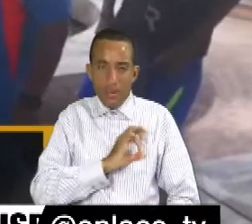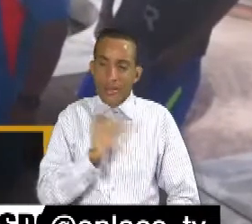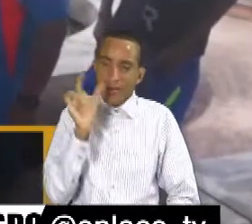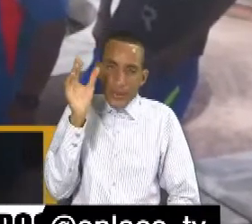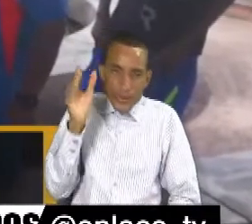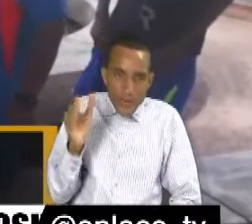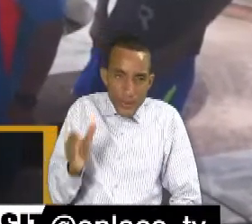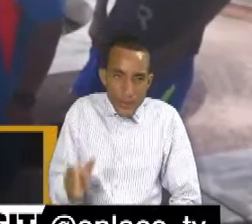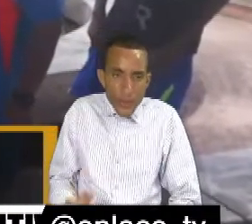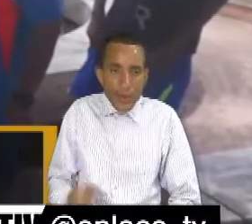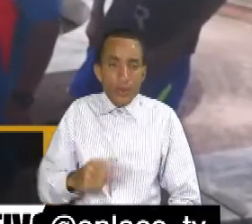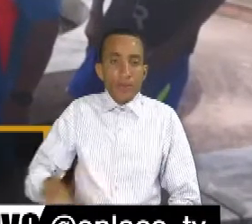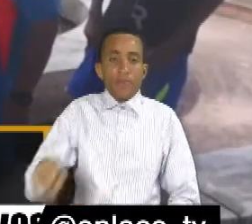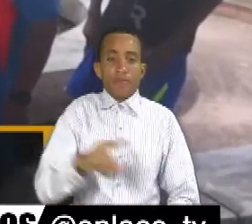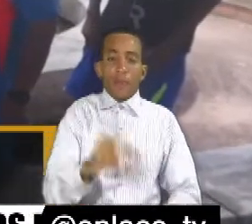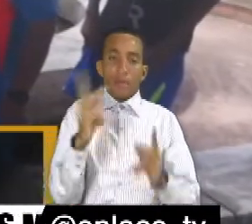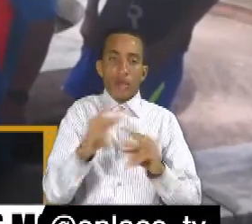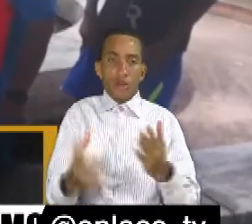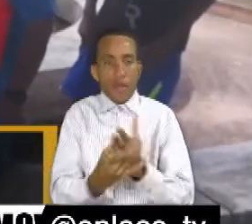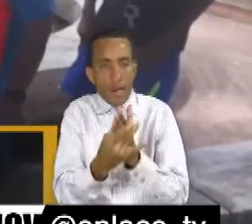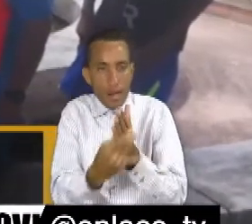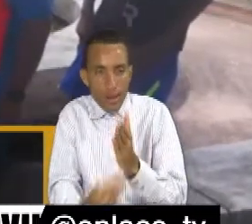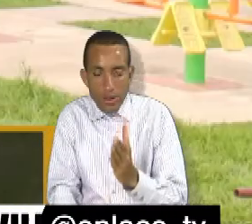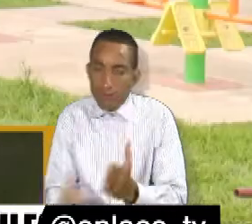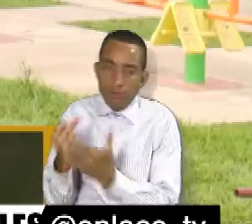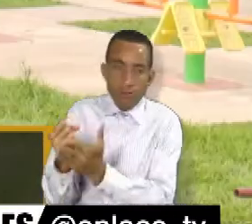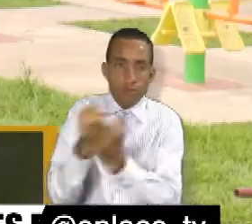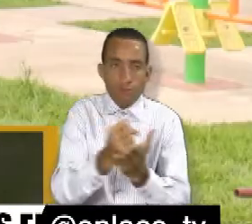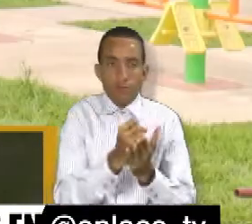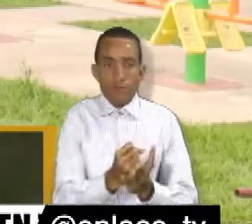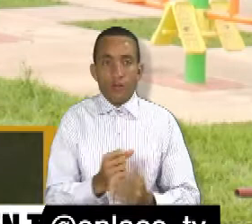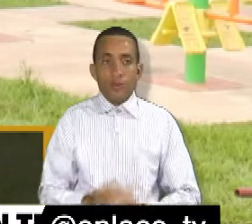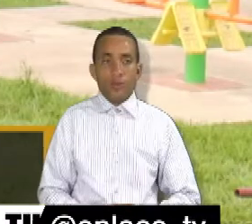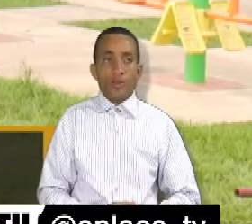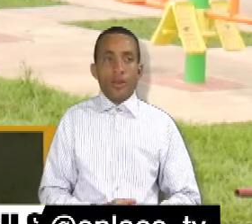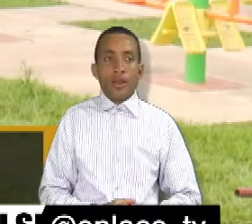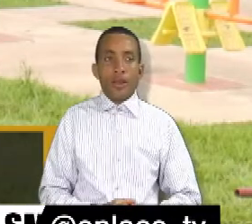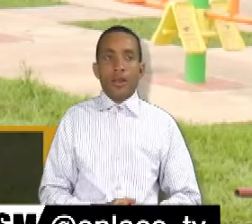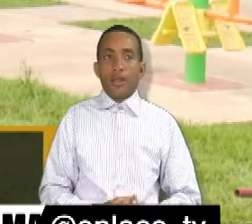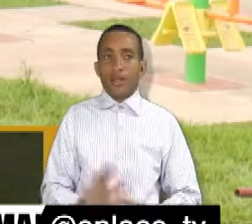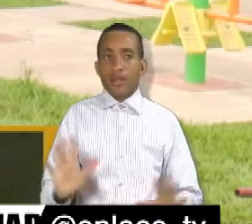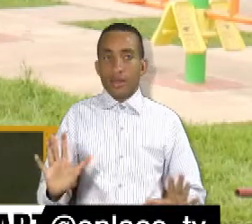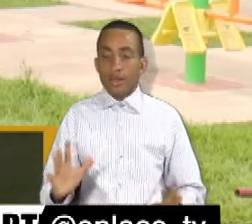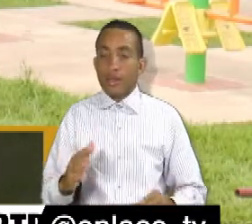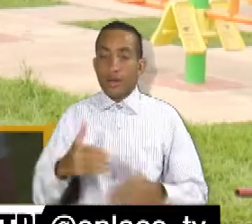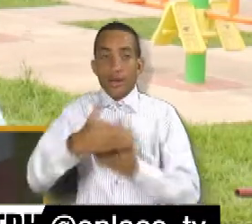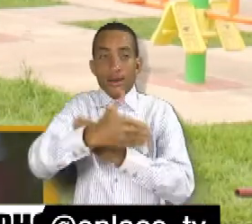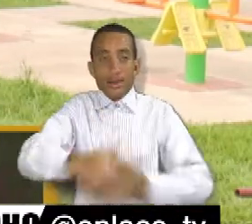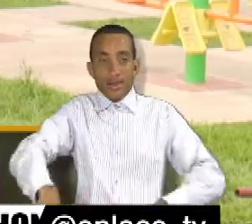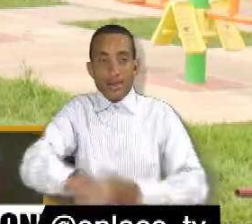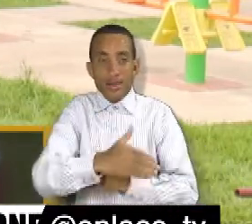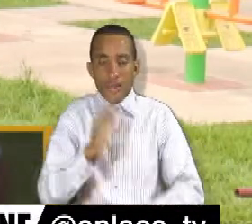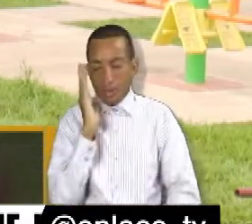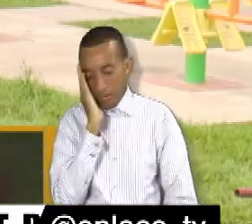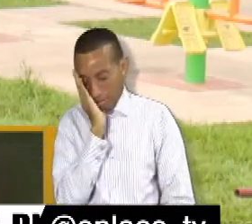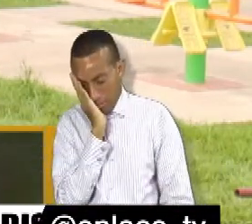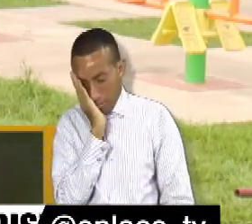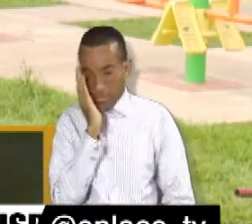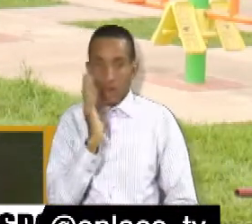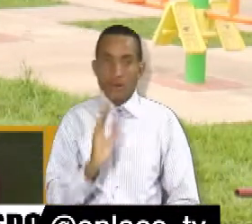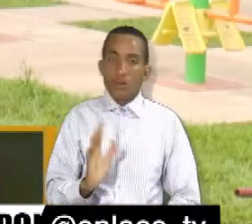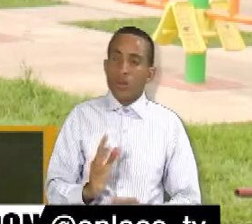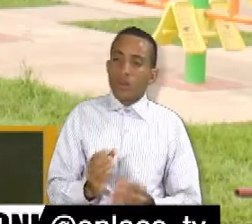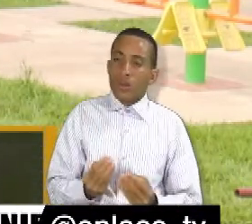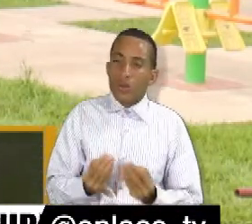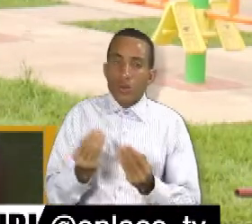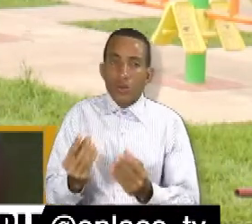de 100 personas de bajos recursos del puerto petrolero. El trabajo que mío que yo realizo es de habitantes de calle, es llevarle una sola vez